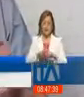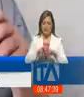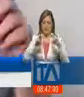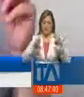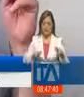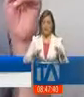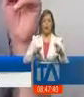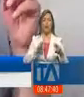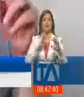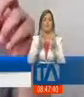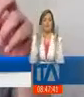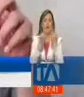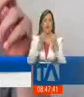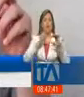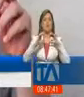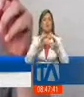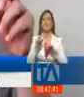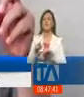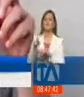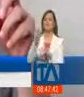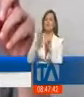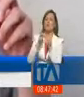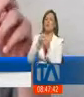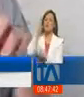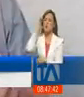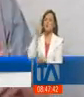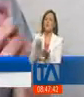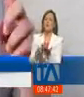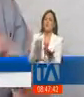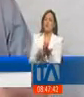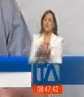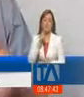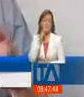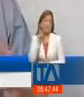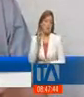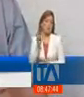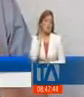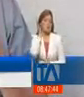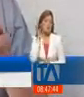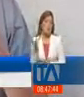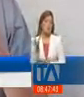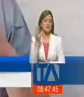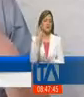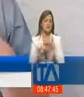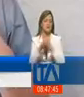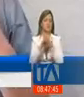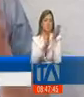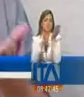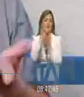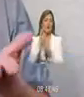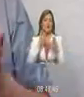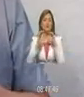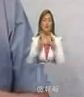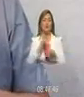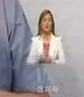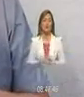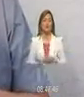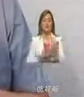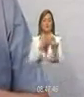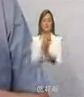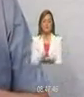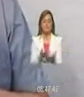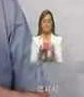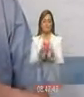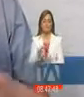familia, ¿no es cierto?, de conversar con mi pareja, con mis hijos, con mis hermanos, ¿cierto? Poder poner sobre el tapete